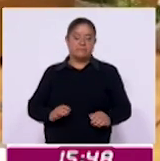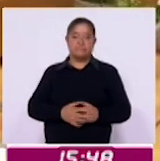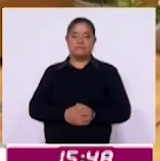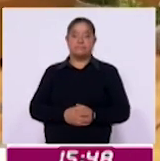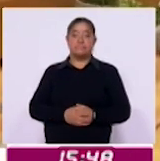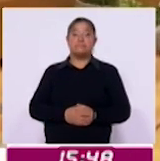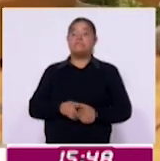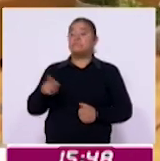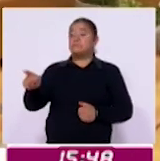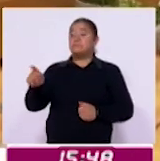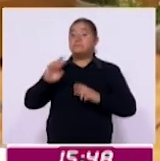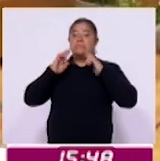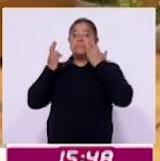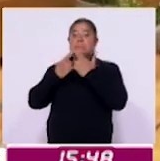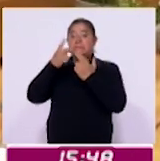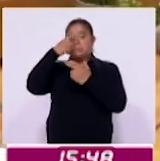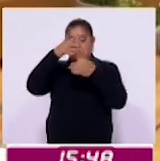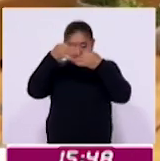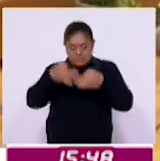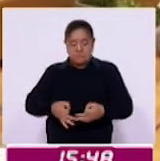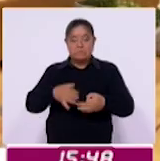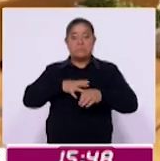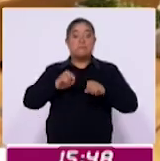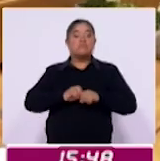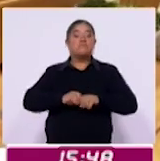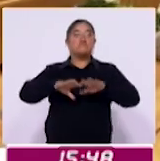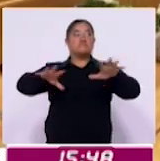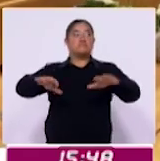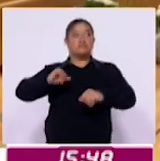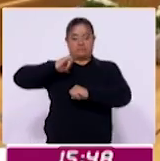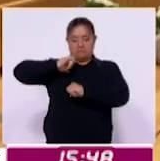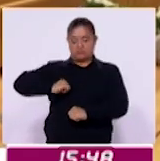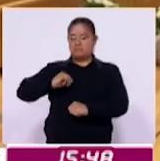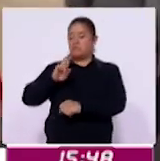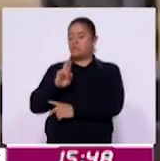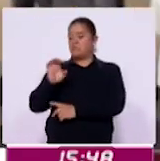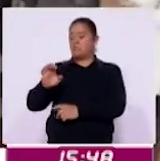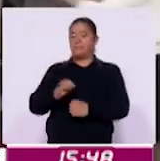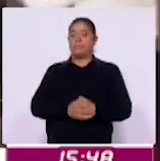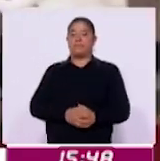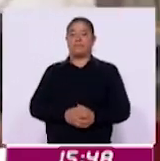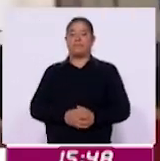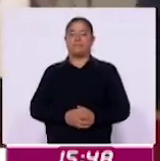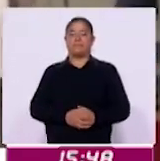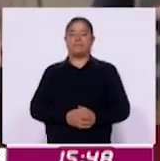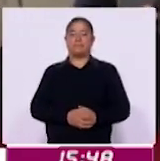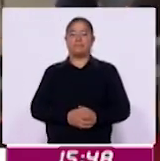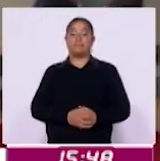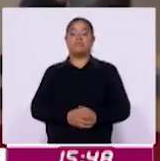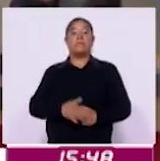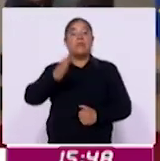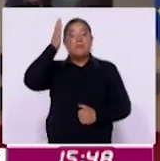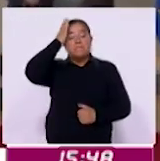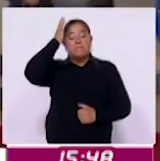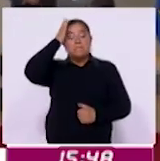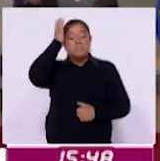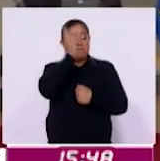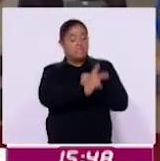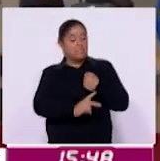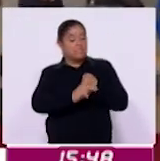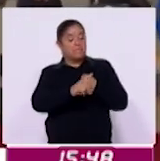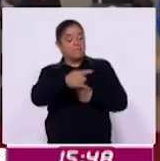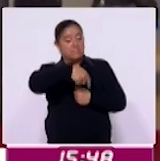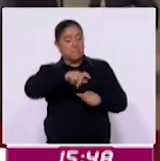cumbre para formalizar la distribución de los principales cargos de la Unión Europea. Dirigentes de los países del bloque